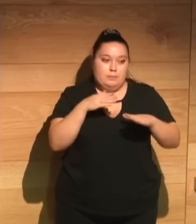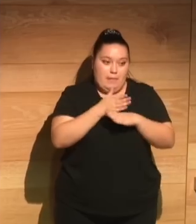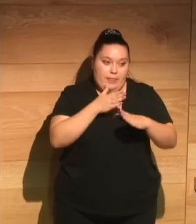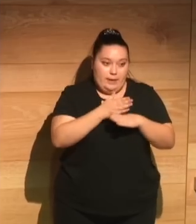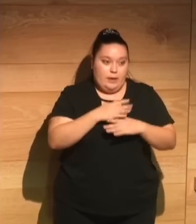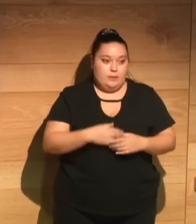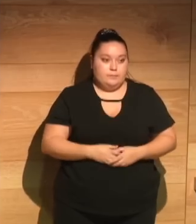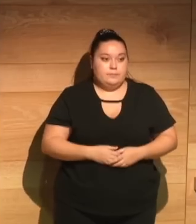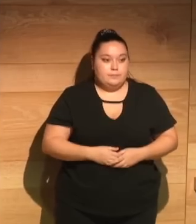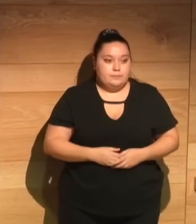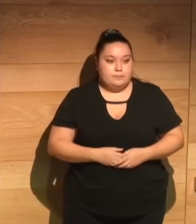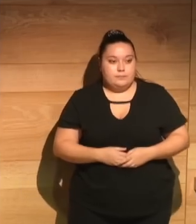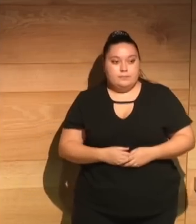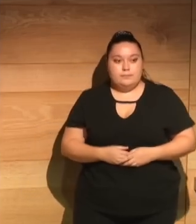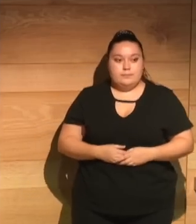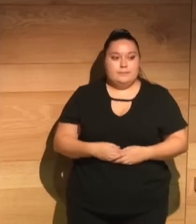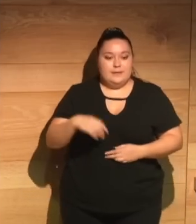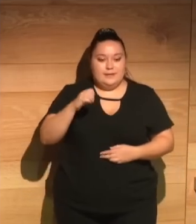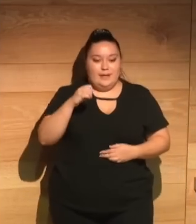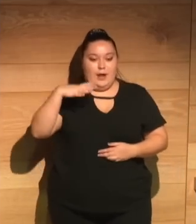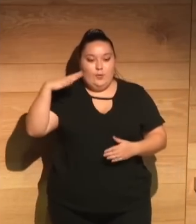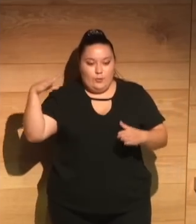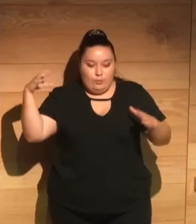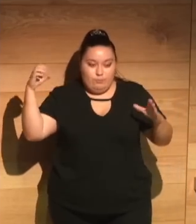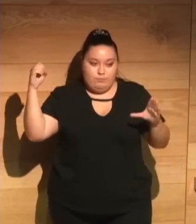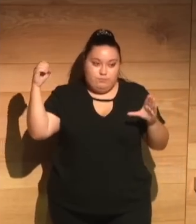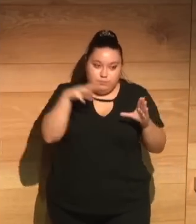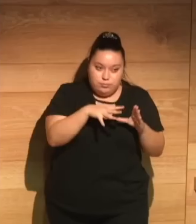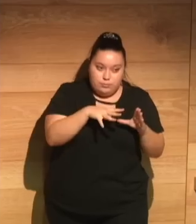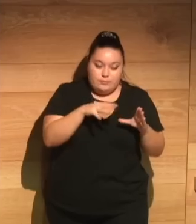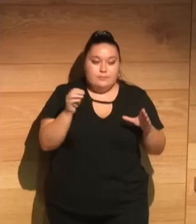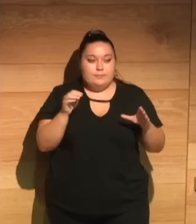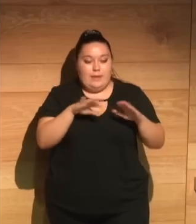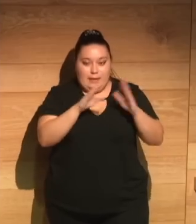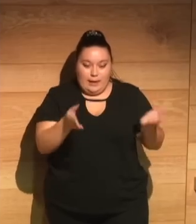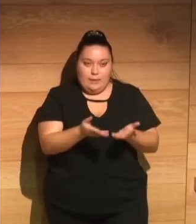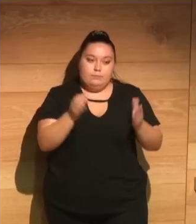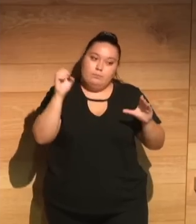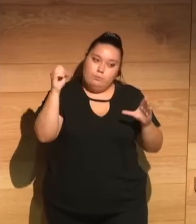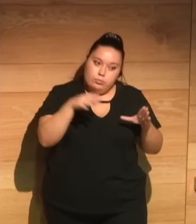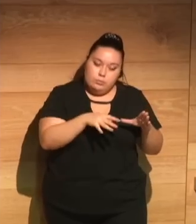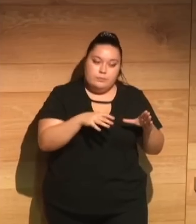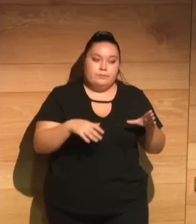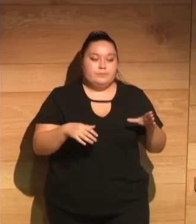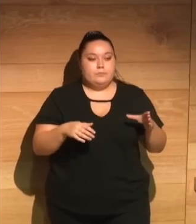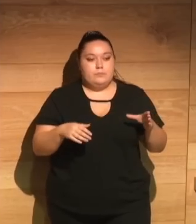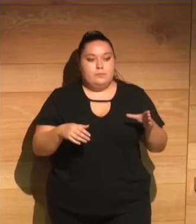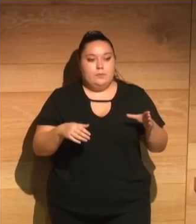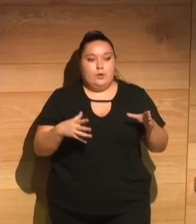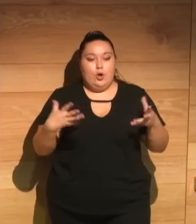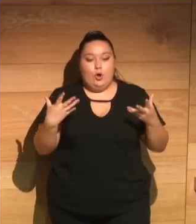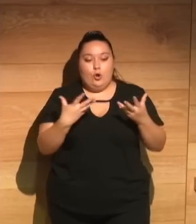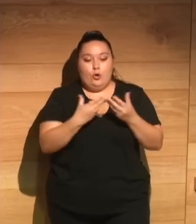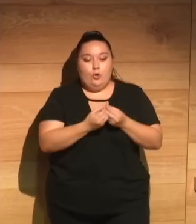de latón, para poder concentrar mejor la luz conforme las fuentes de luz eran más eficientes y más poderosas, con una